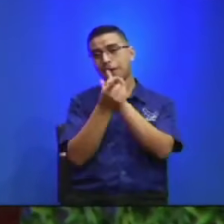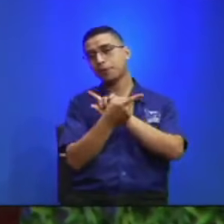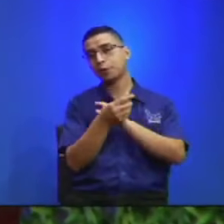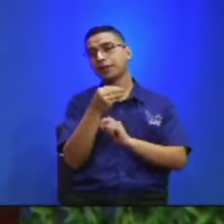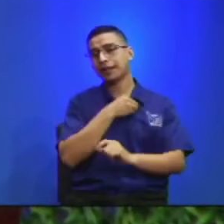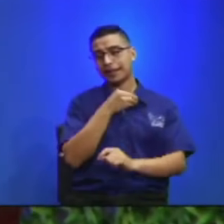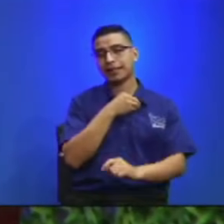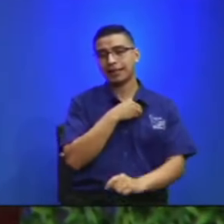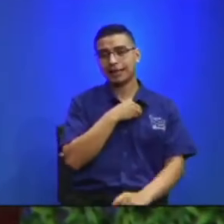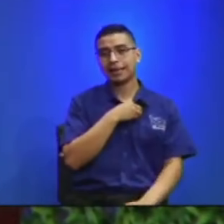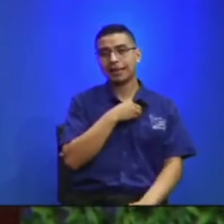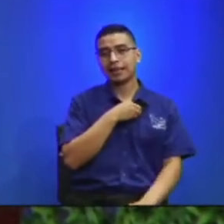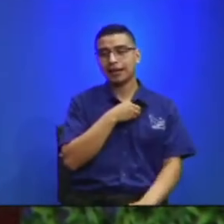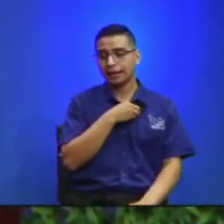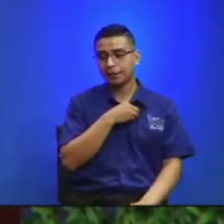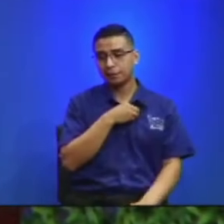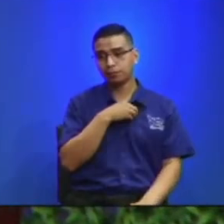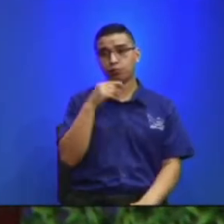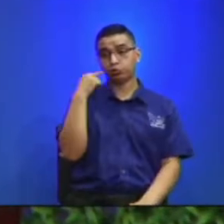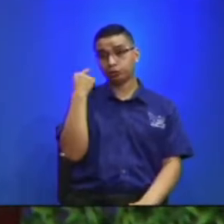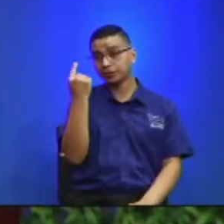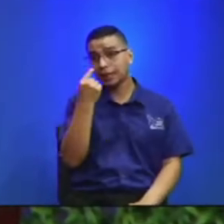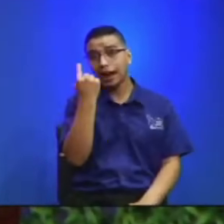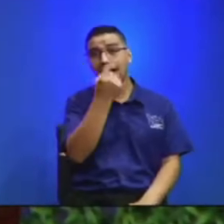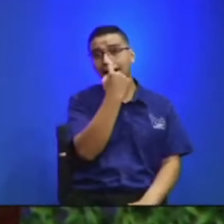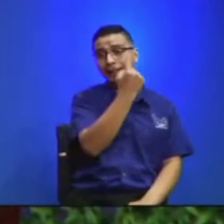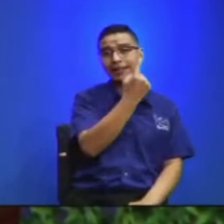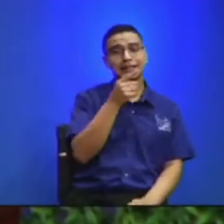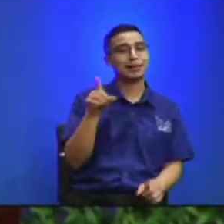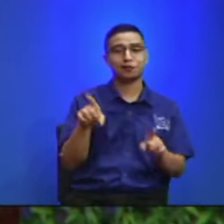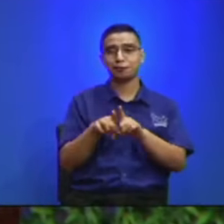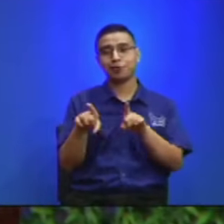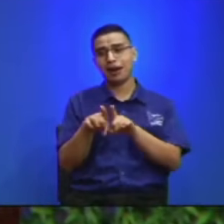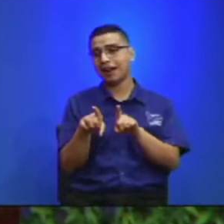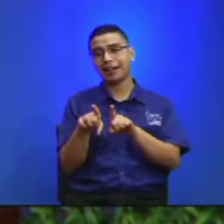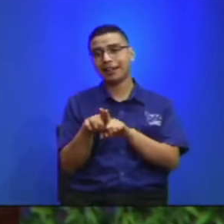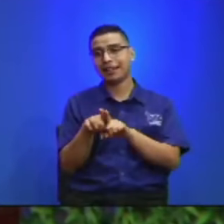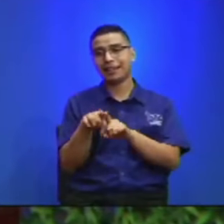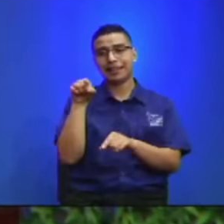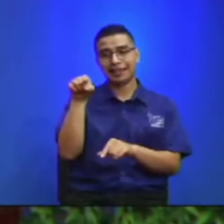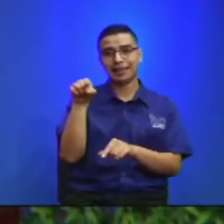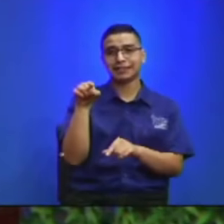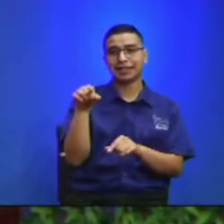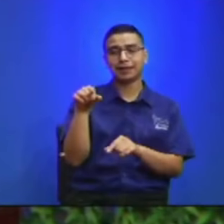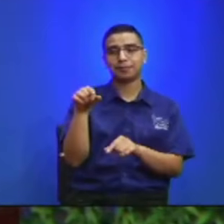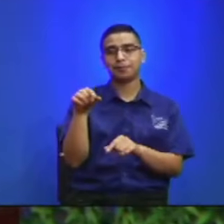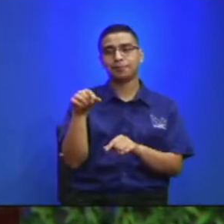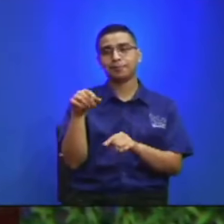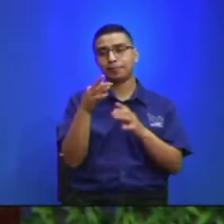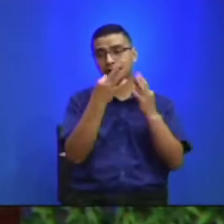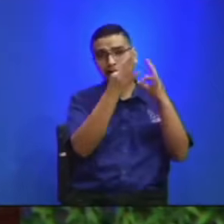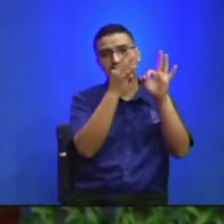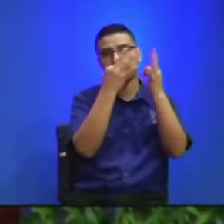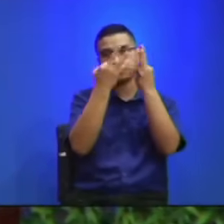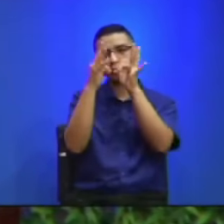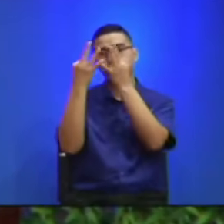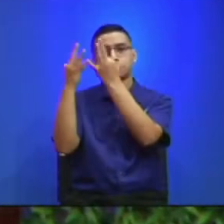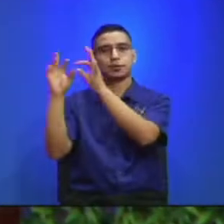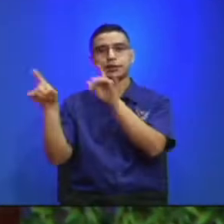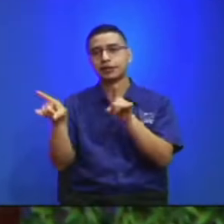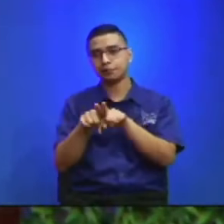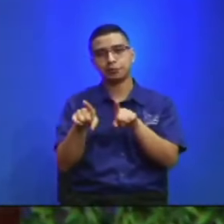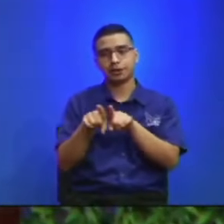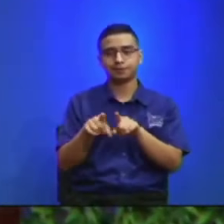vino quiero solo de esa clase de café solo de esa clase de pan quiero y eso es lo que la biblia nos está diciendo acá en